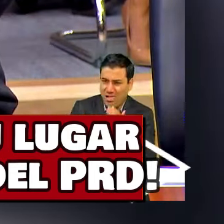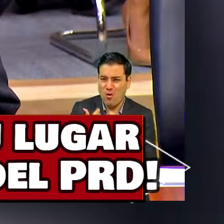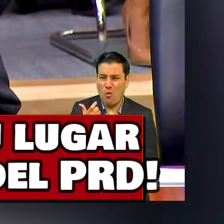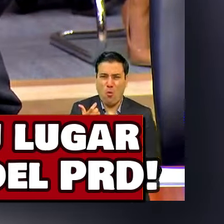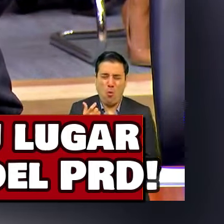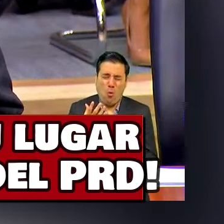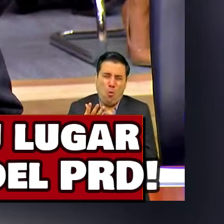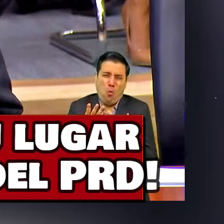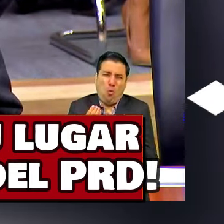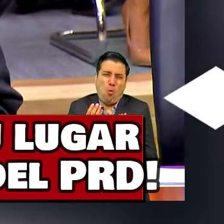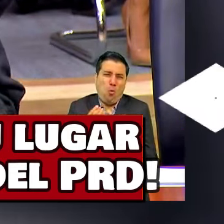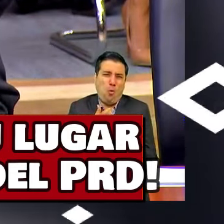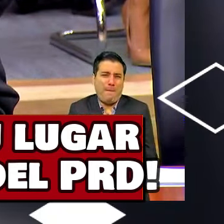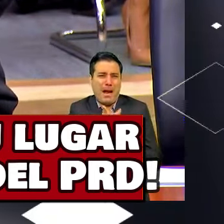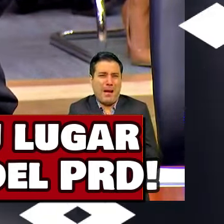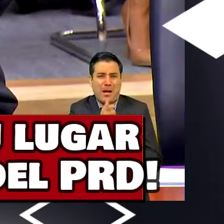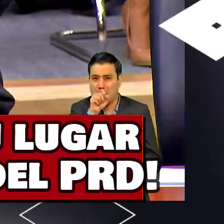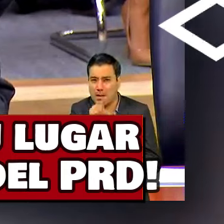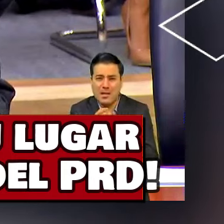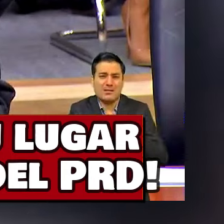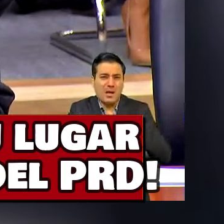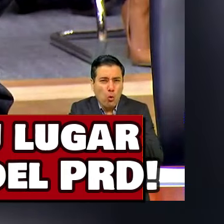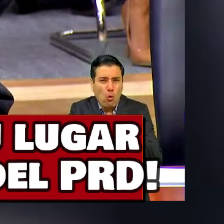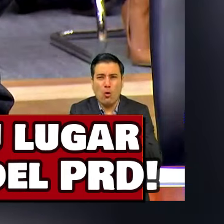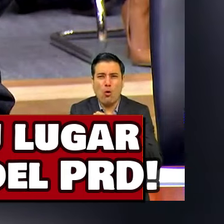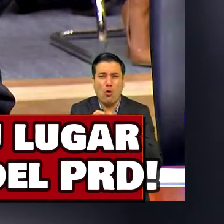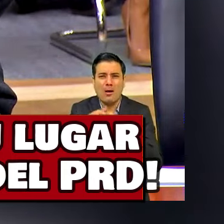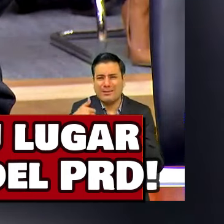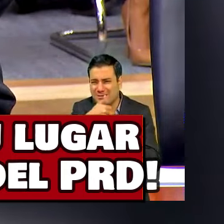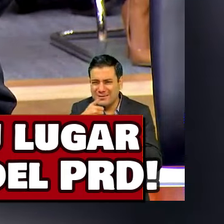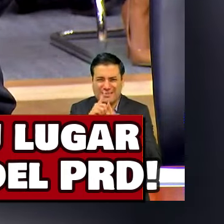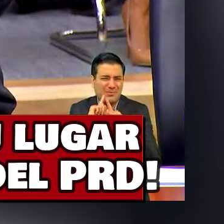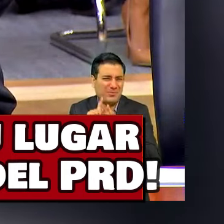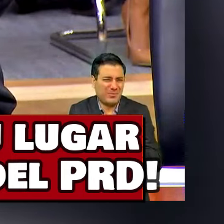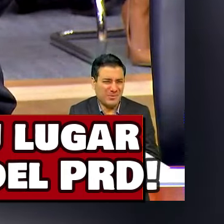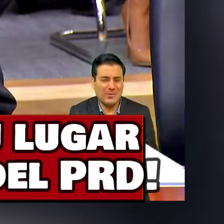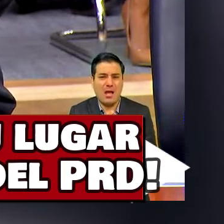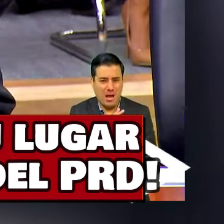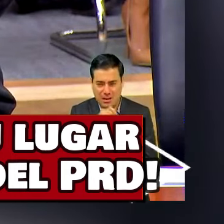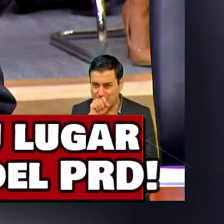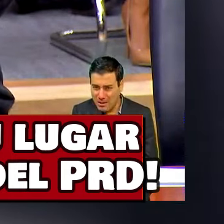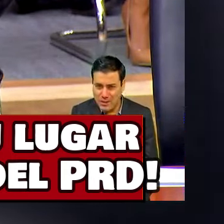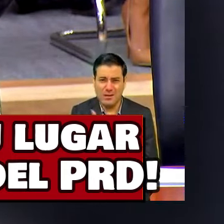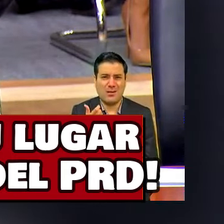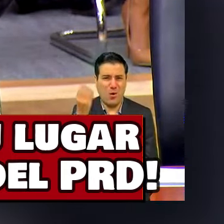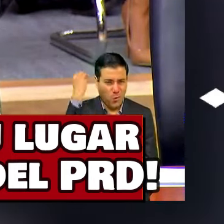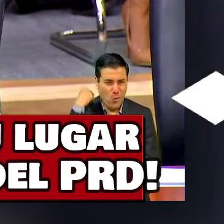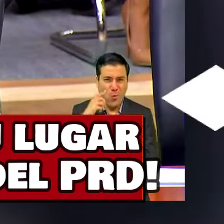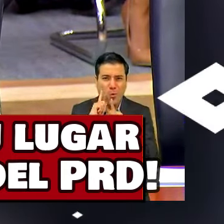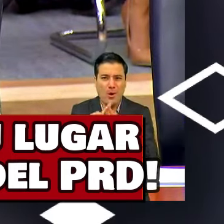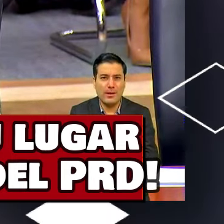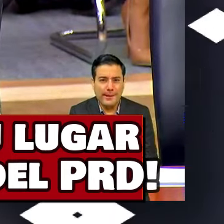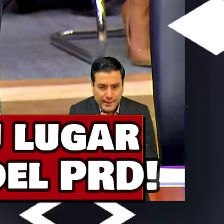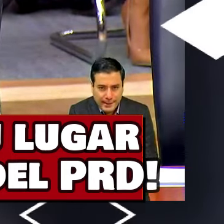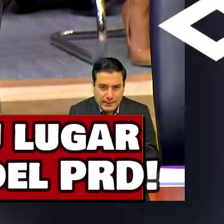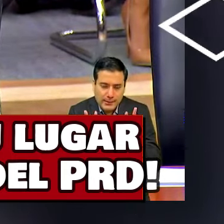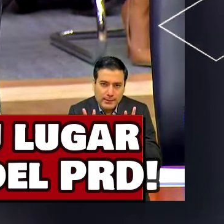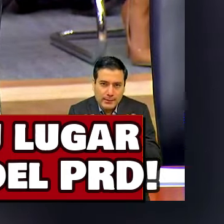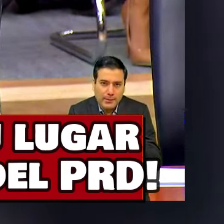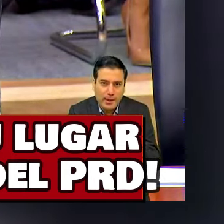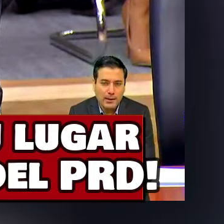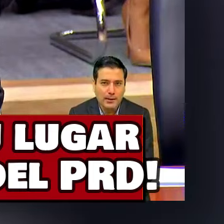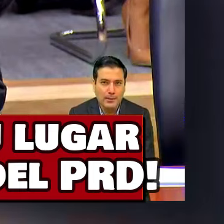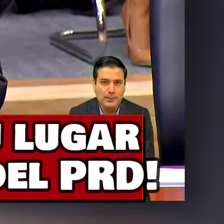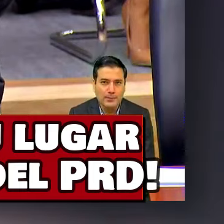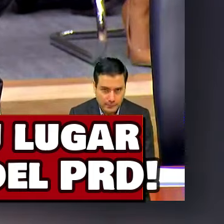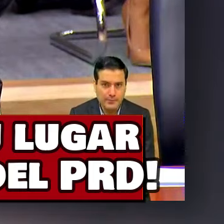de privilegio y una serie de prestaciones de absoluto privilegio, con fideicomisos que les dan ventajas. De eso es de lo que estamos hablando cuando planteamos una